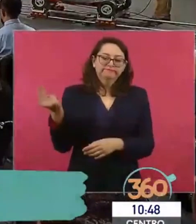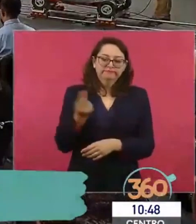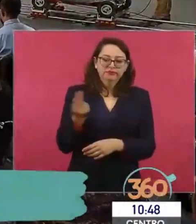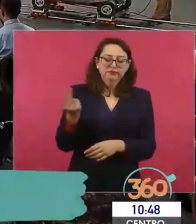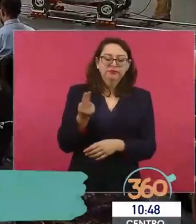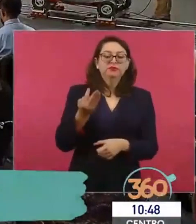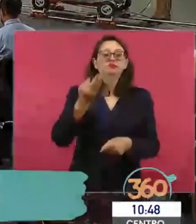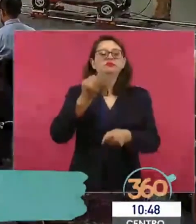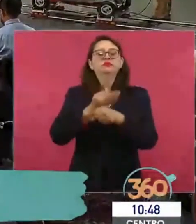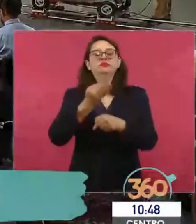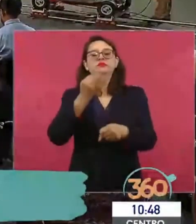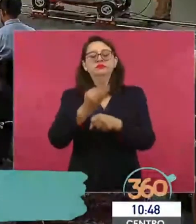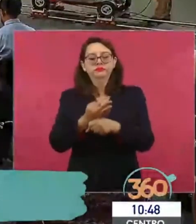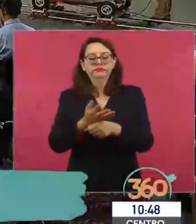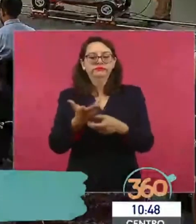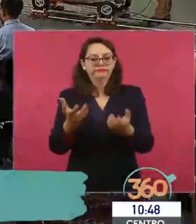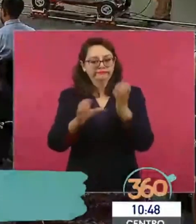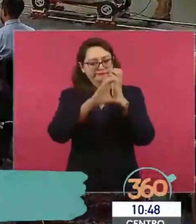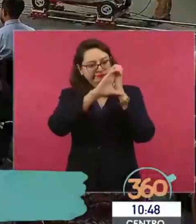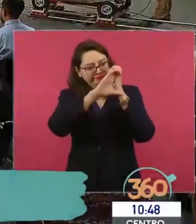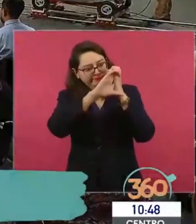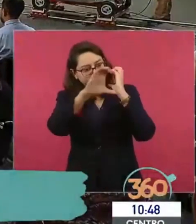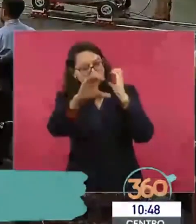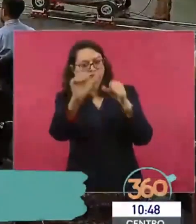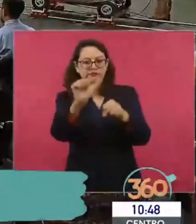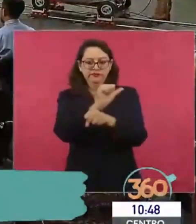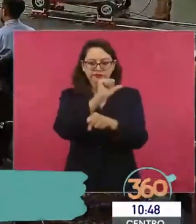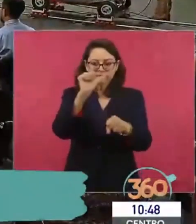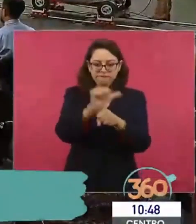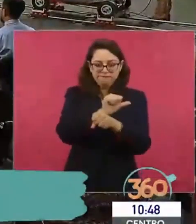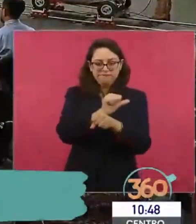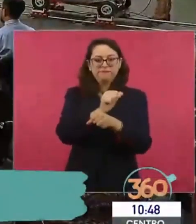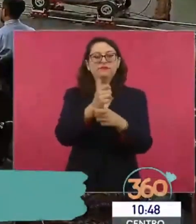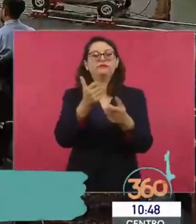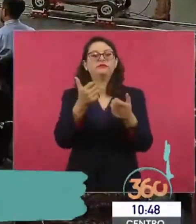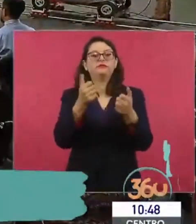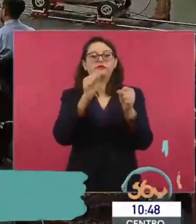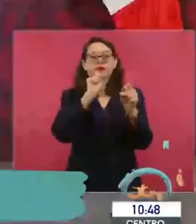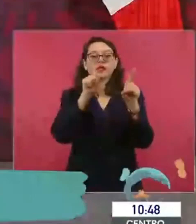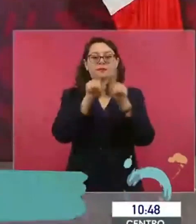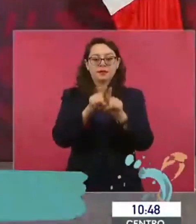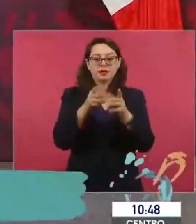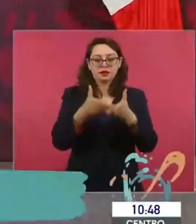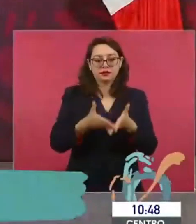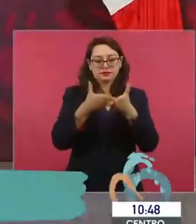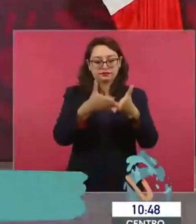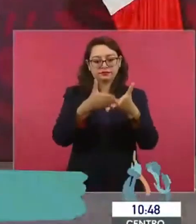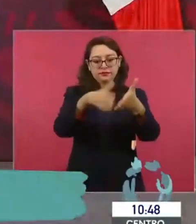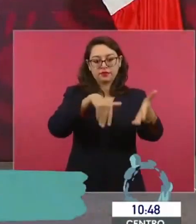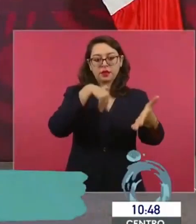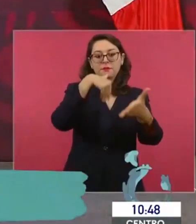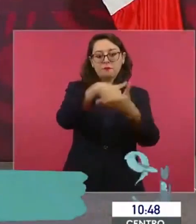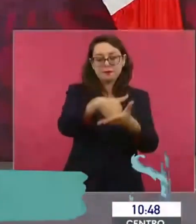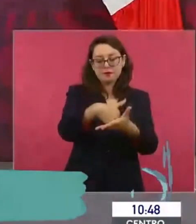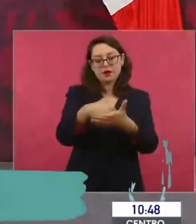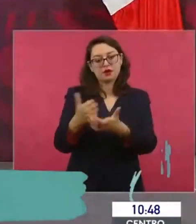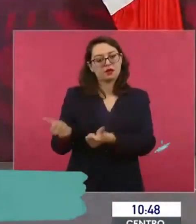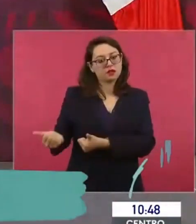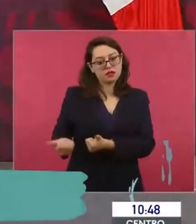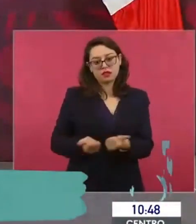autotanques y tenemos el puerto de dos bocas para